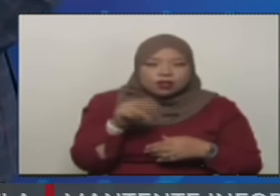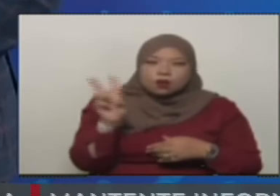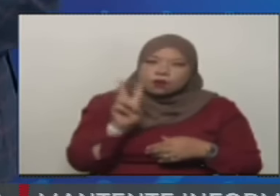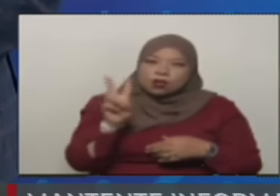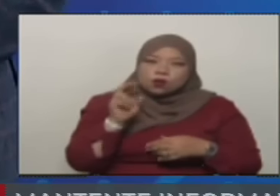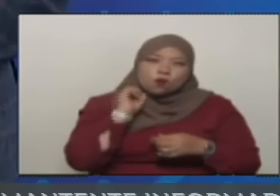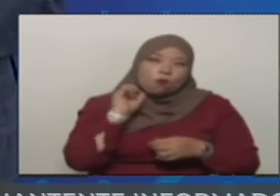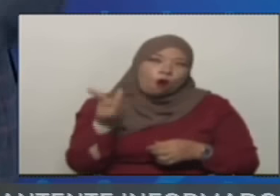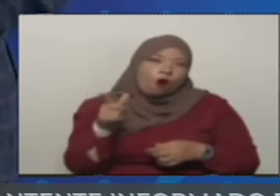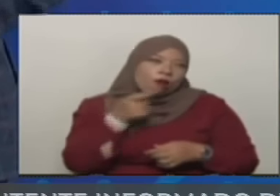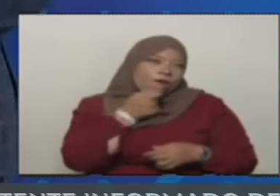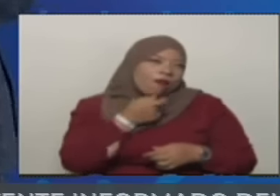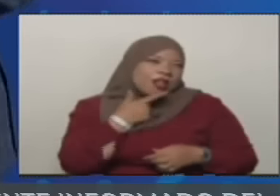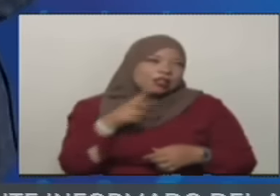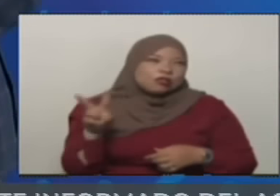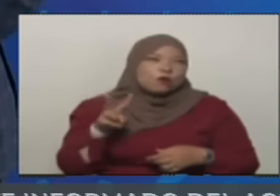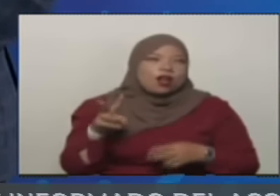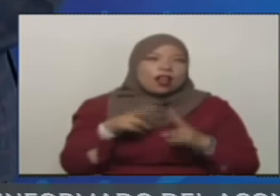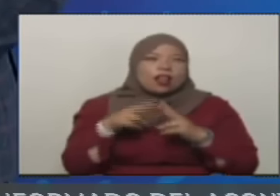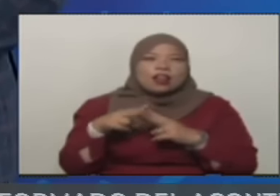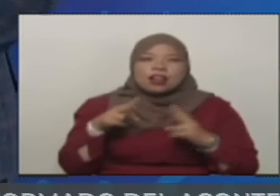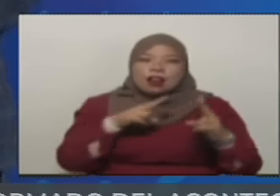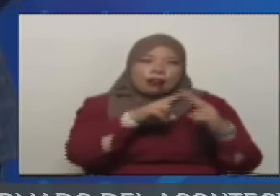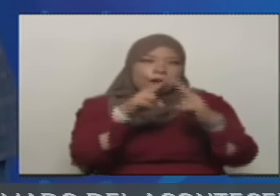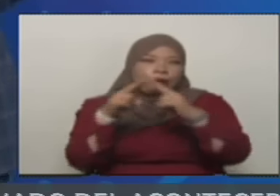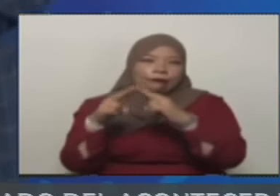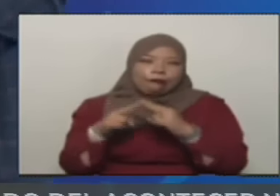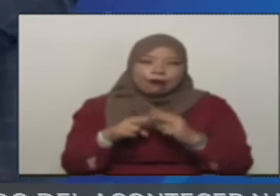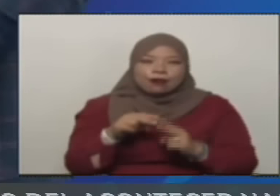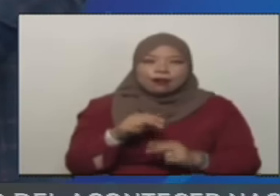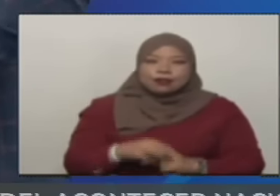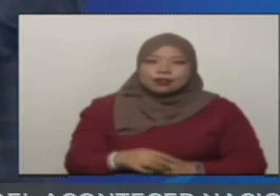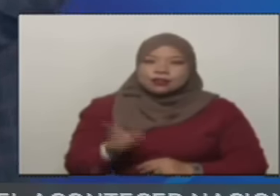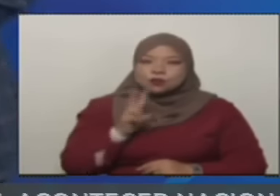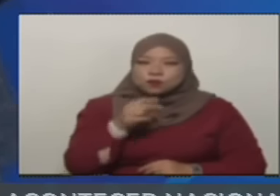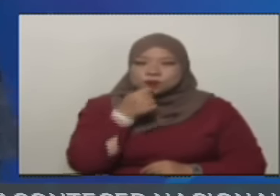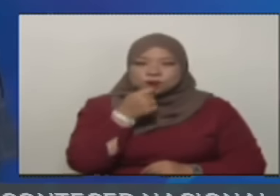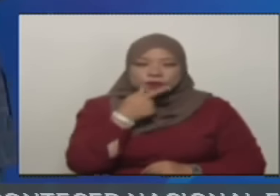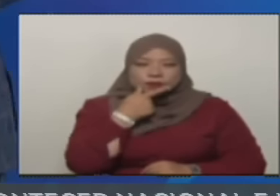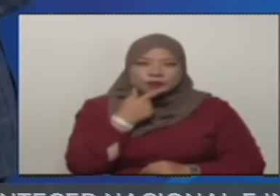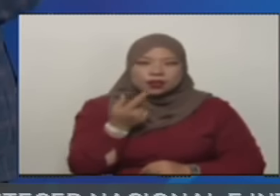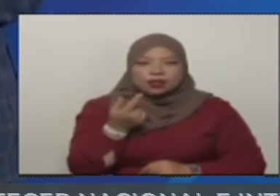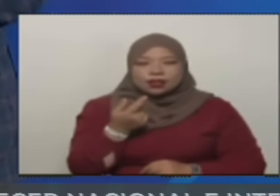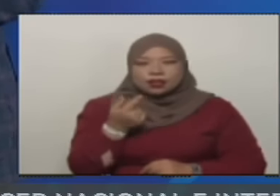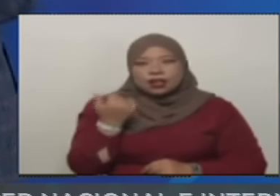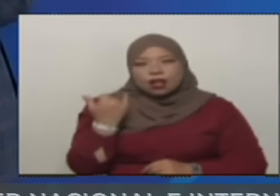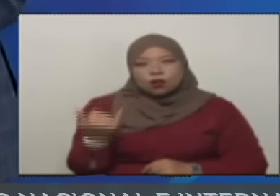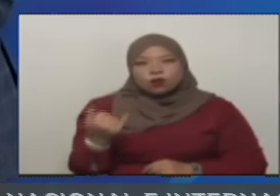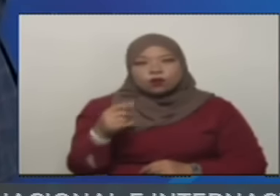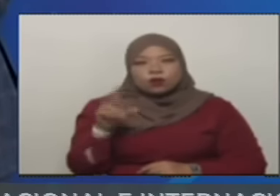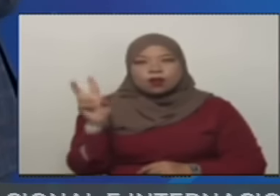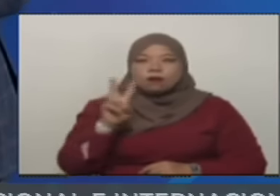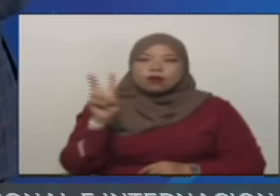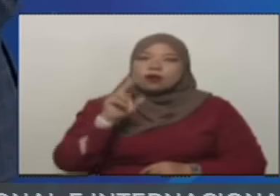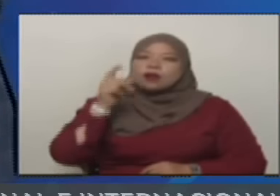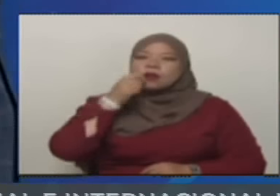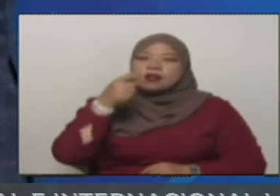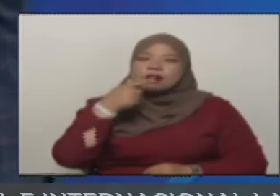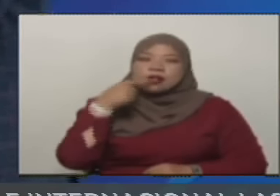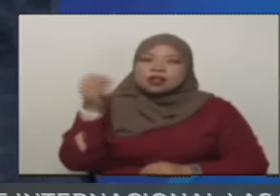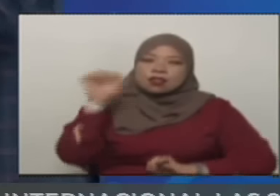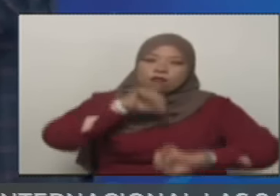moda, presidente. Estamos de moda. Estamos de moda en el mundo. ¿Y entonces qué hicieron? Ah, entonces ellos sacaron este tema. Joan Ángel Tovar se llama Venezuela se